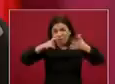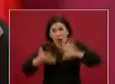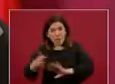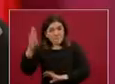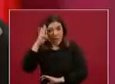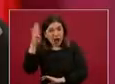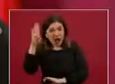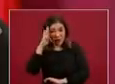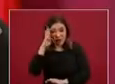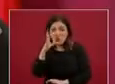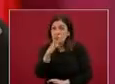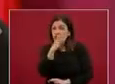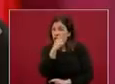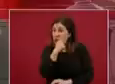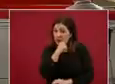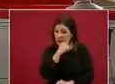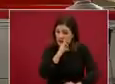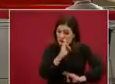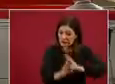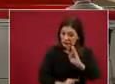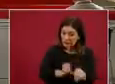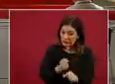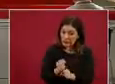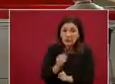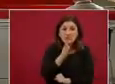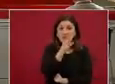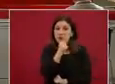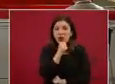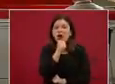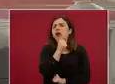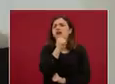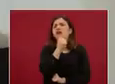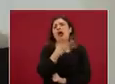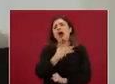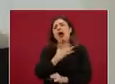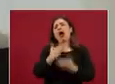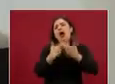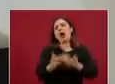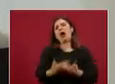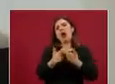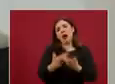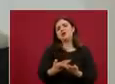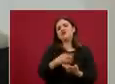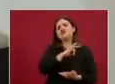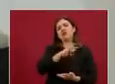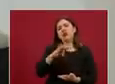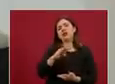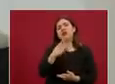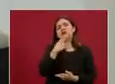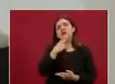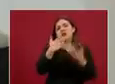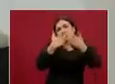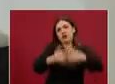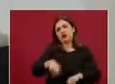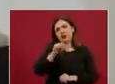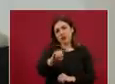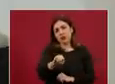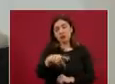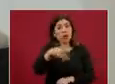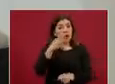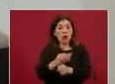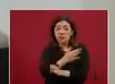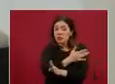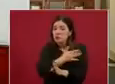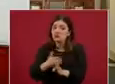haya permitido que una de estas vacunas en desarrollo no fuera, digamos, eficiente, eficaz. Pero hasta el